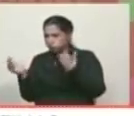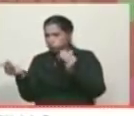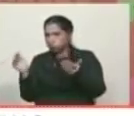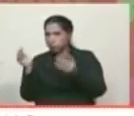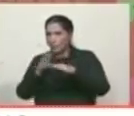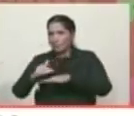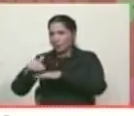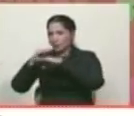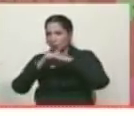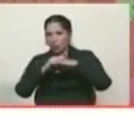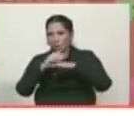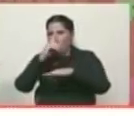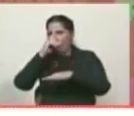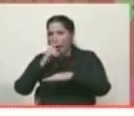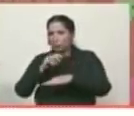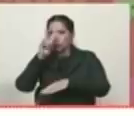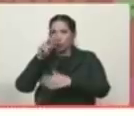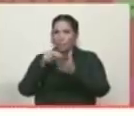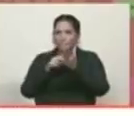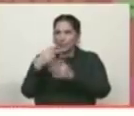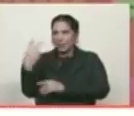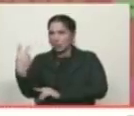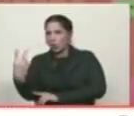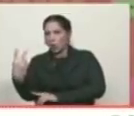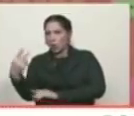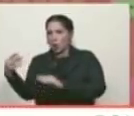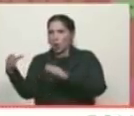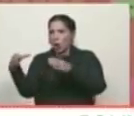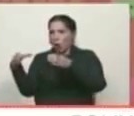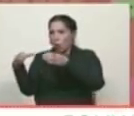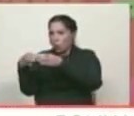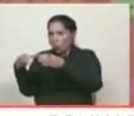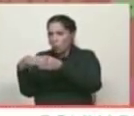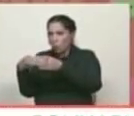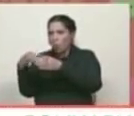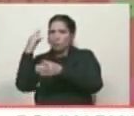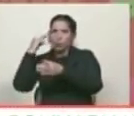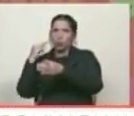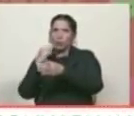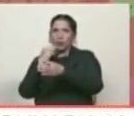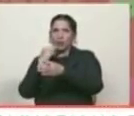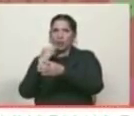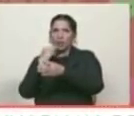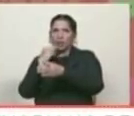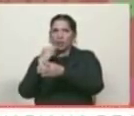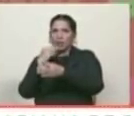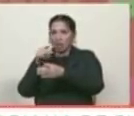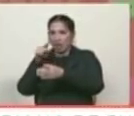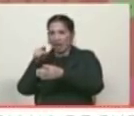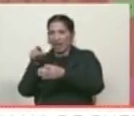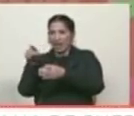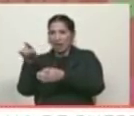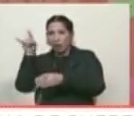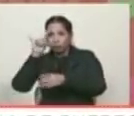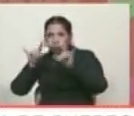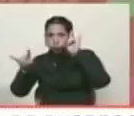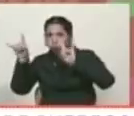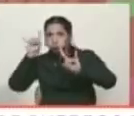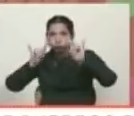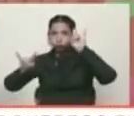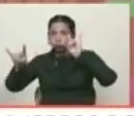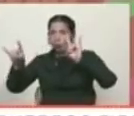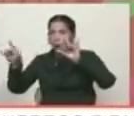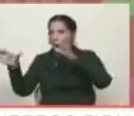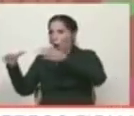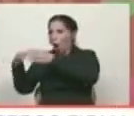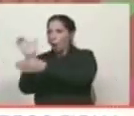en el año 2002 con los círculos bolivarianos que fueron de alguna manera satanizados por la oligarquía